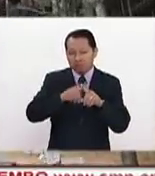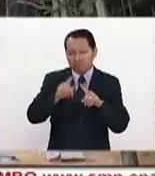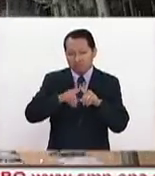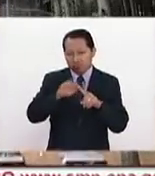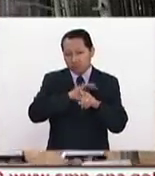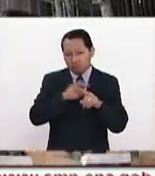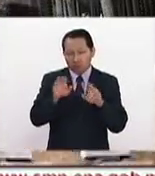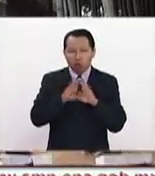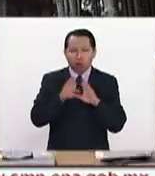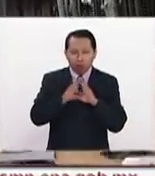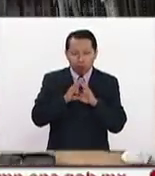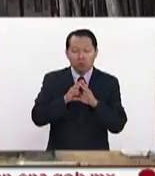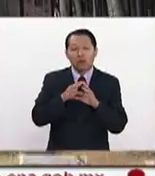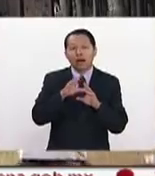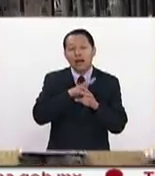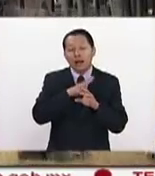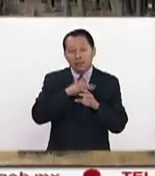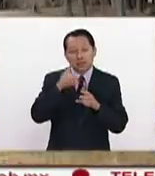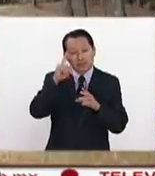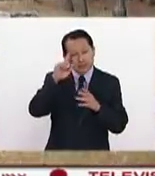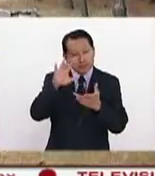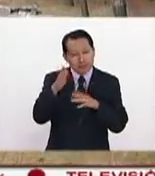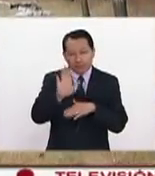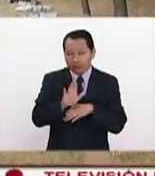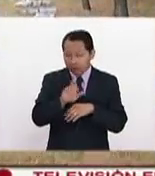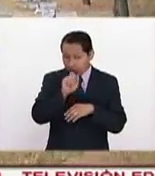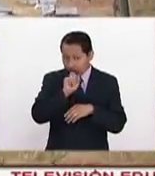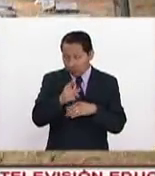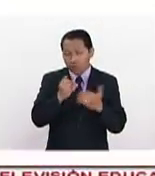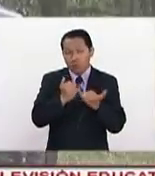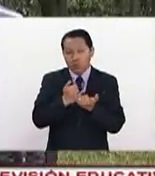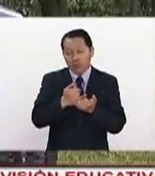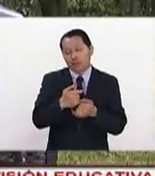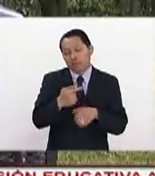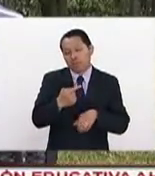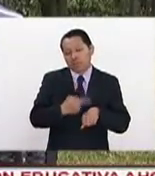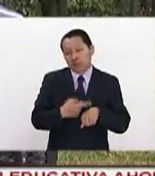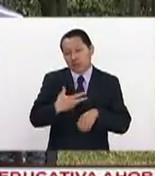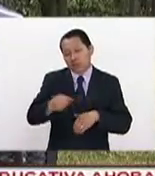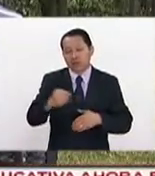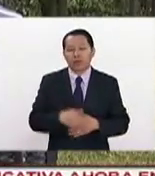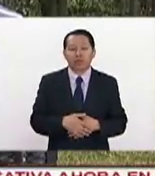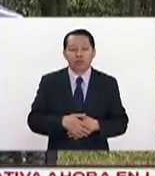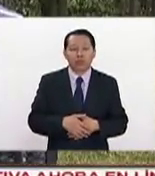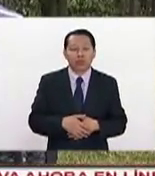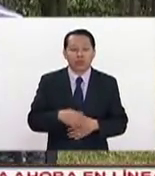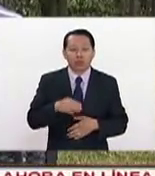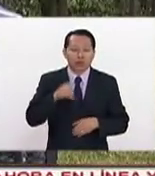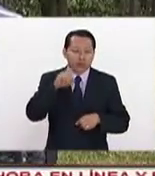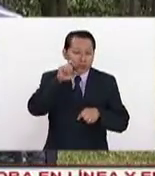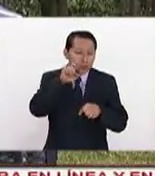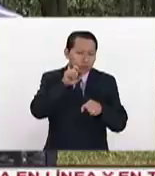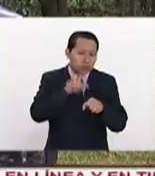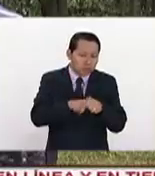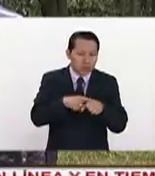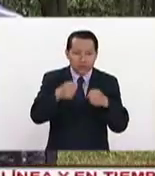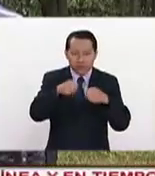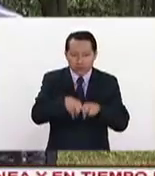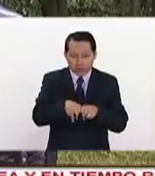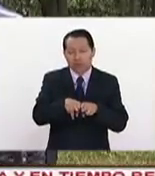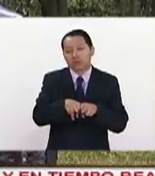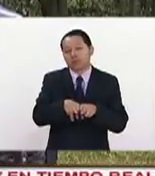de desviaciones o perversión, así como el miedo al contagio. Por relaciones sexuales, sin protección. Soy